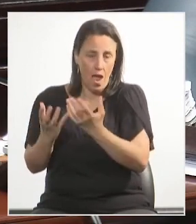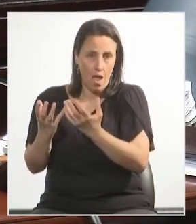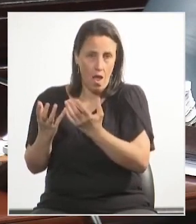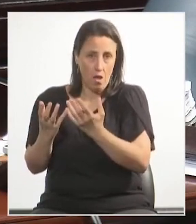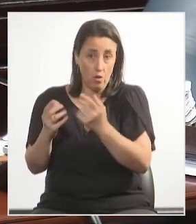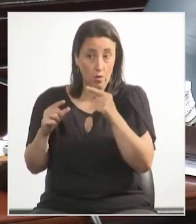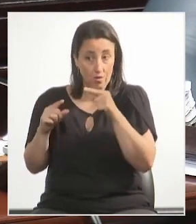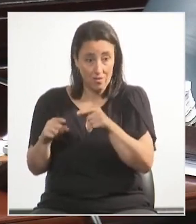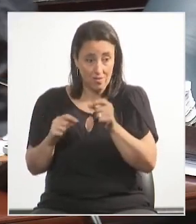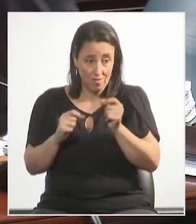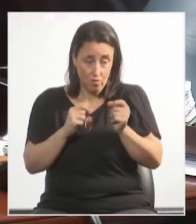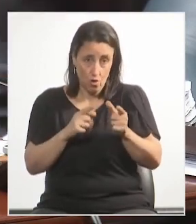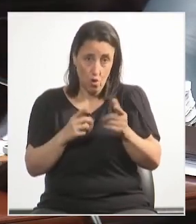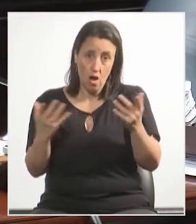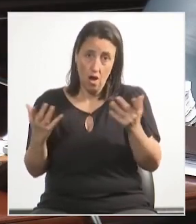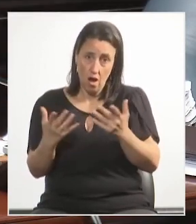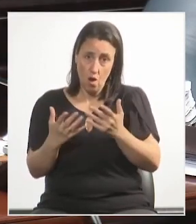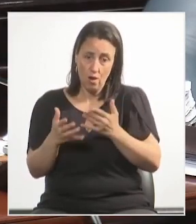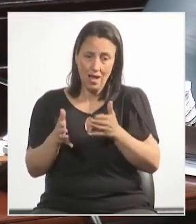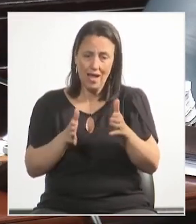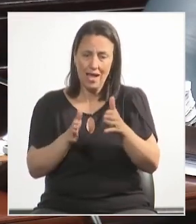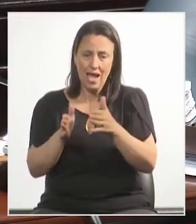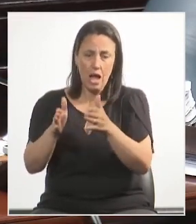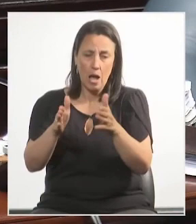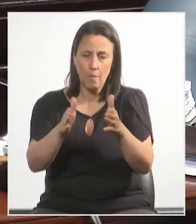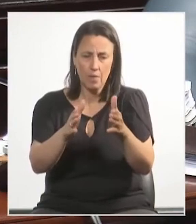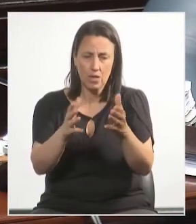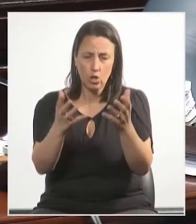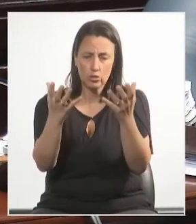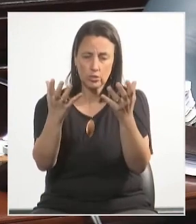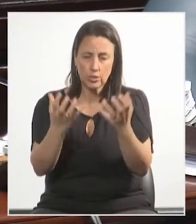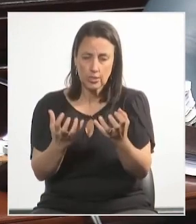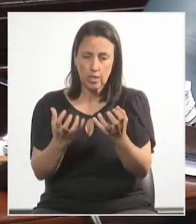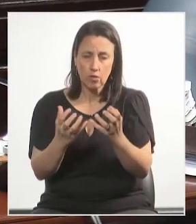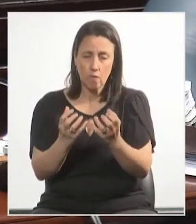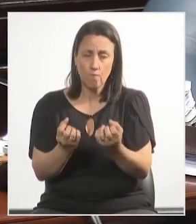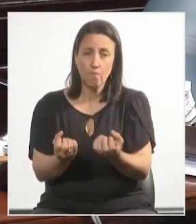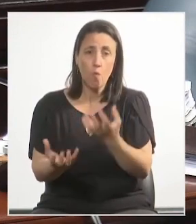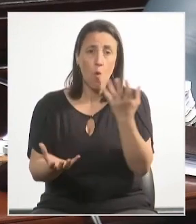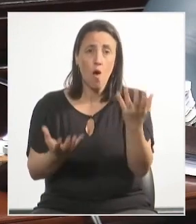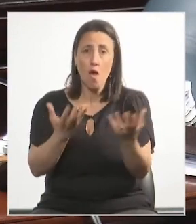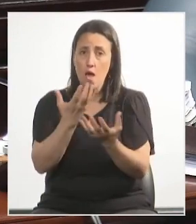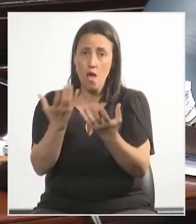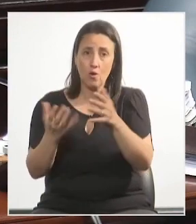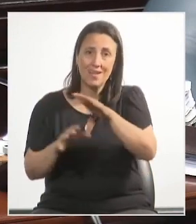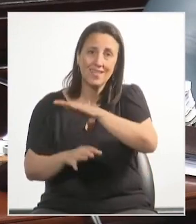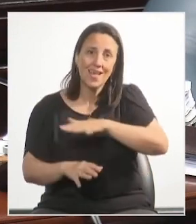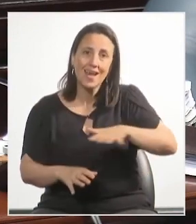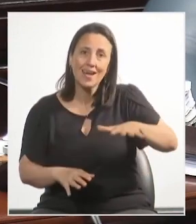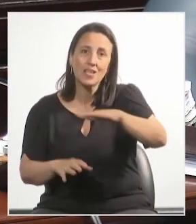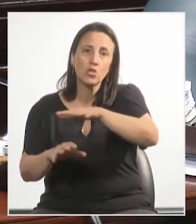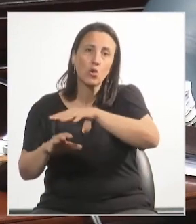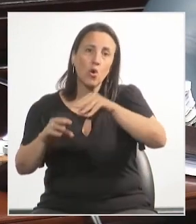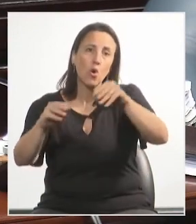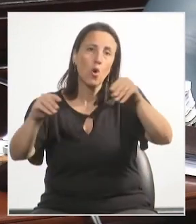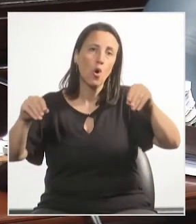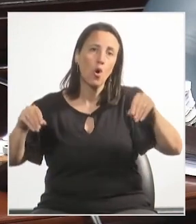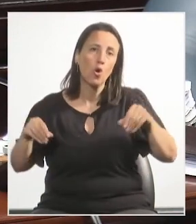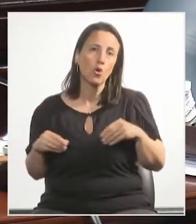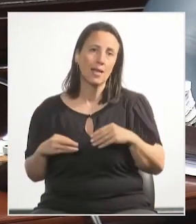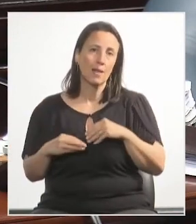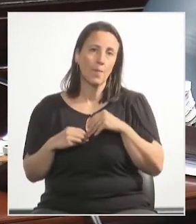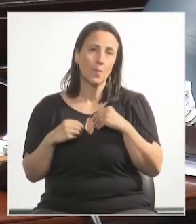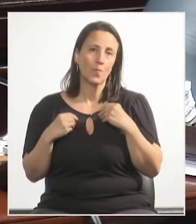había dejado ahora su sendero calcinado a través del territorio del espíritu